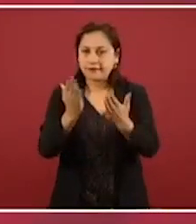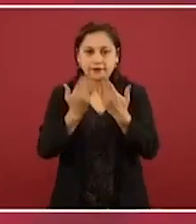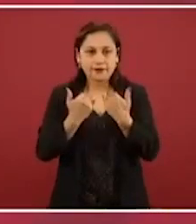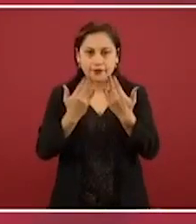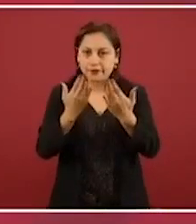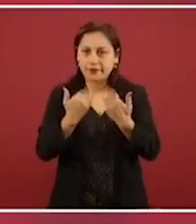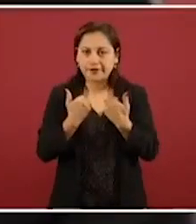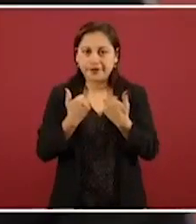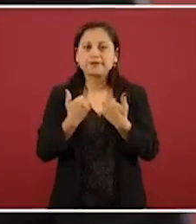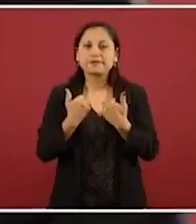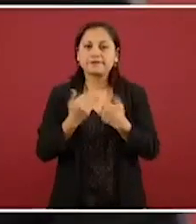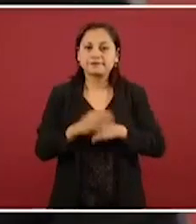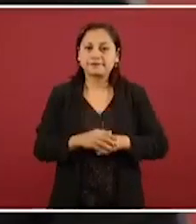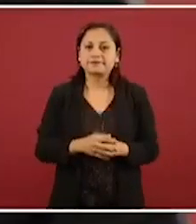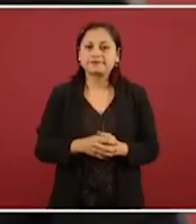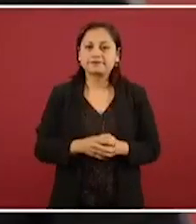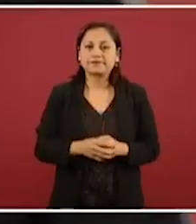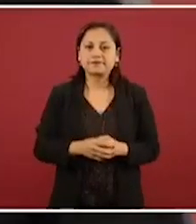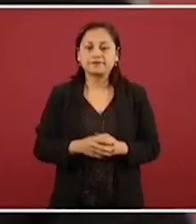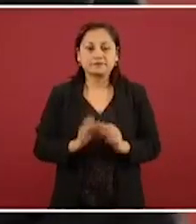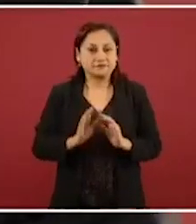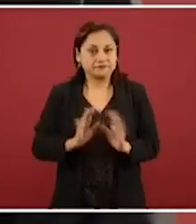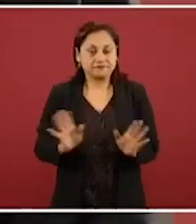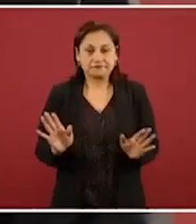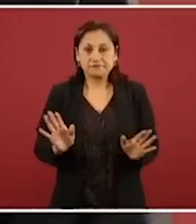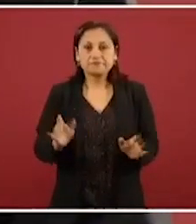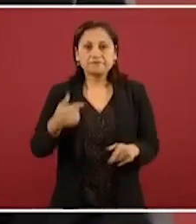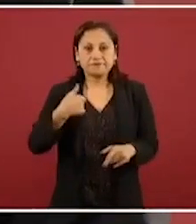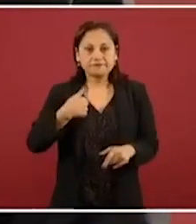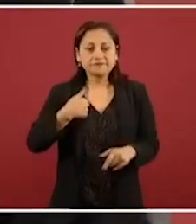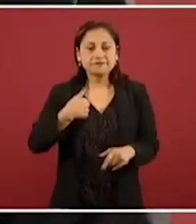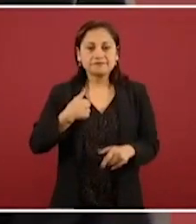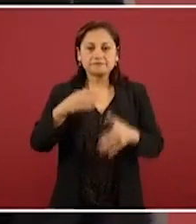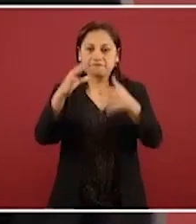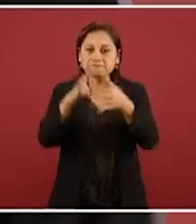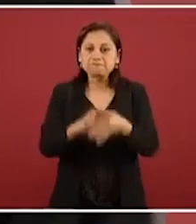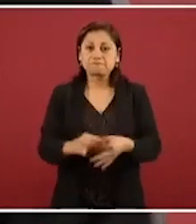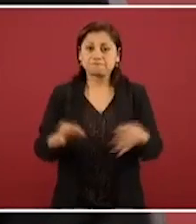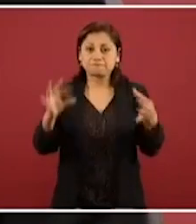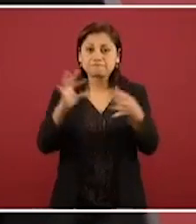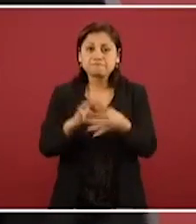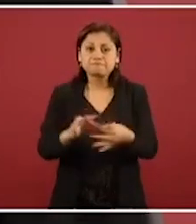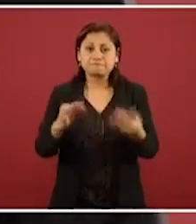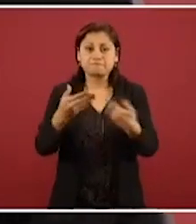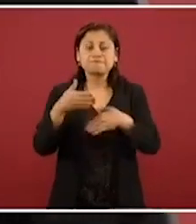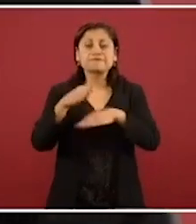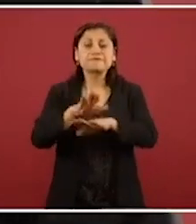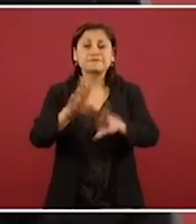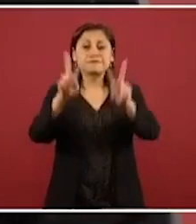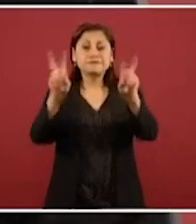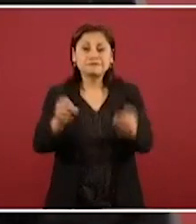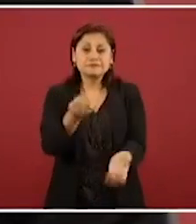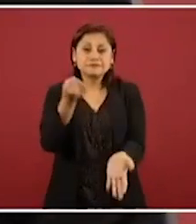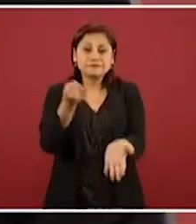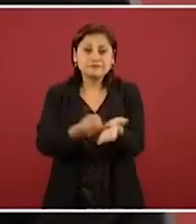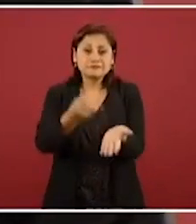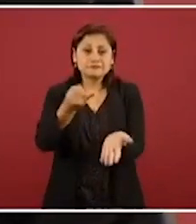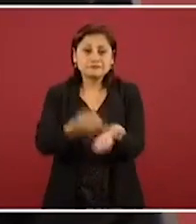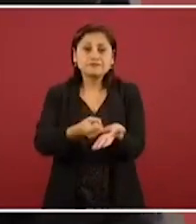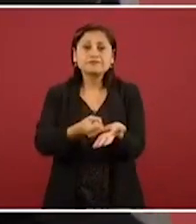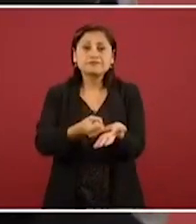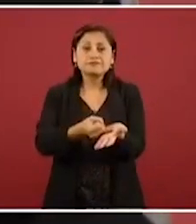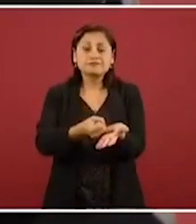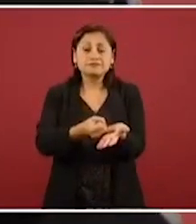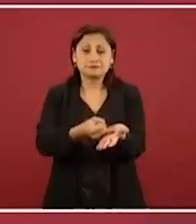Y esto ha quedado muy claro en el caso de los impuestos.